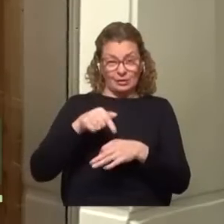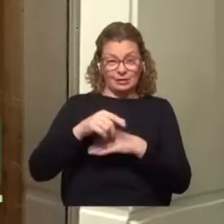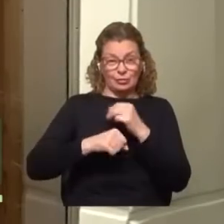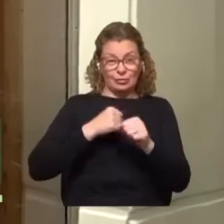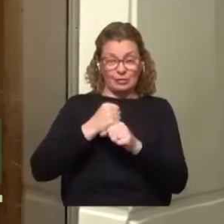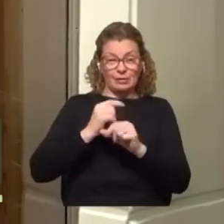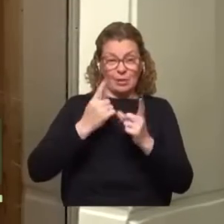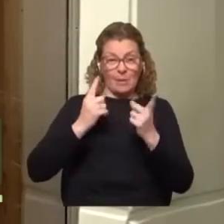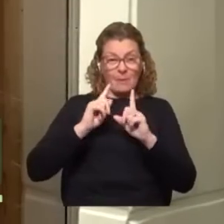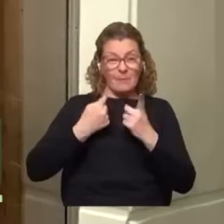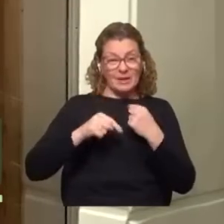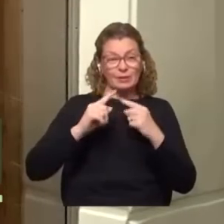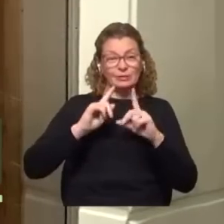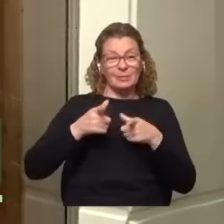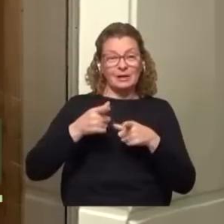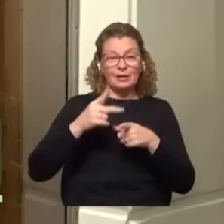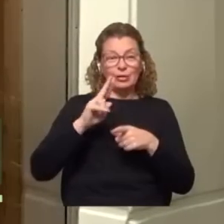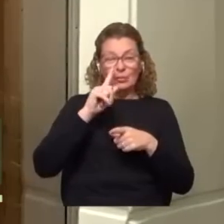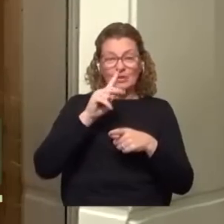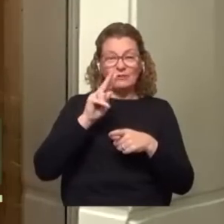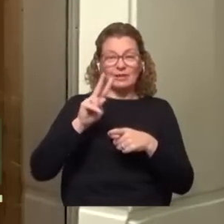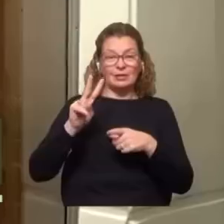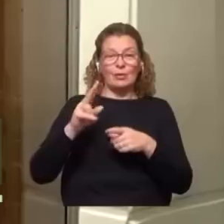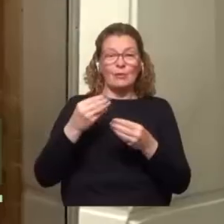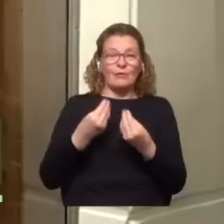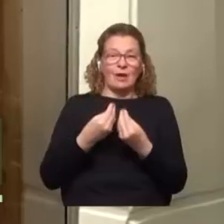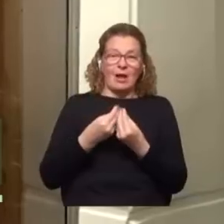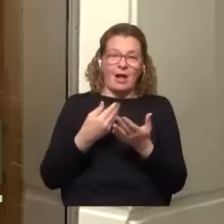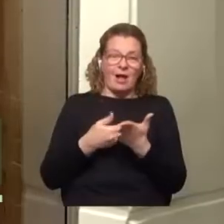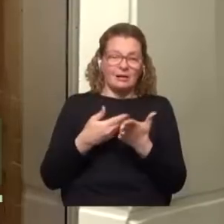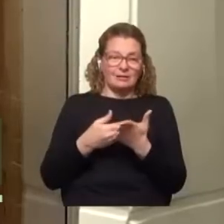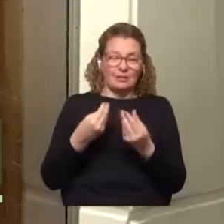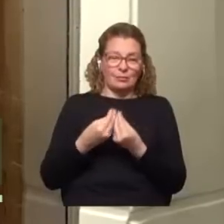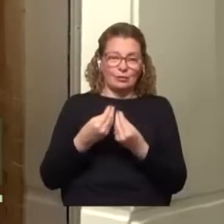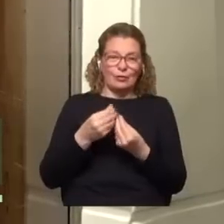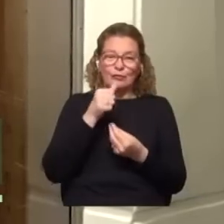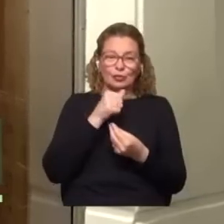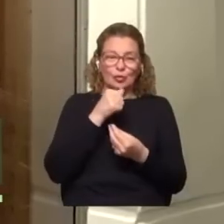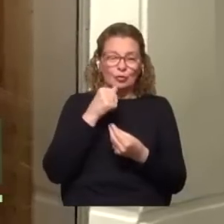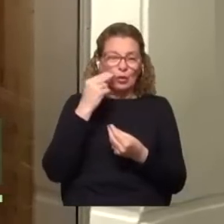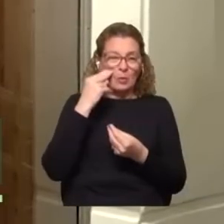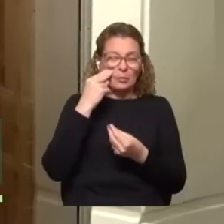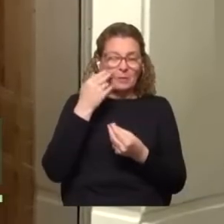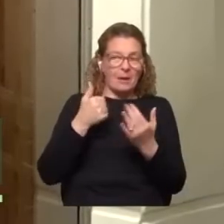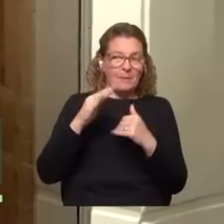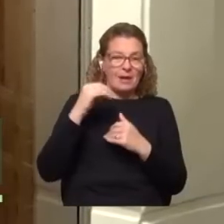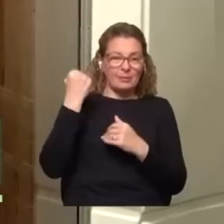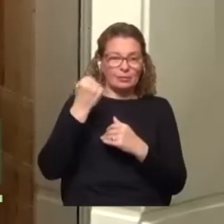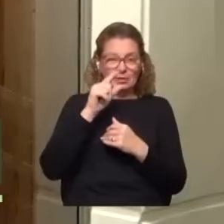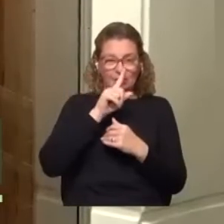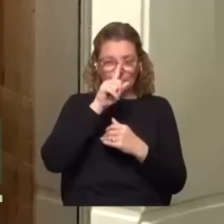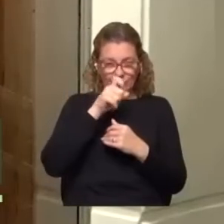pero también en 2022 deja mucho gerenciar no se han solucionado los problemas más graves que y más acuciantes que tienen